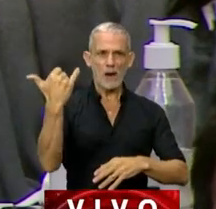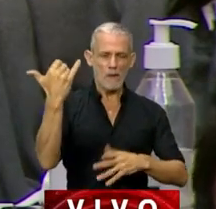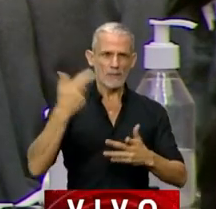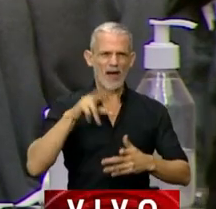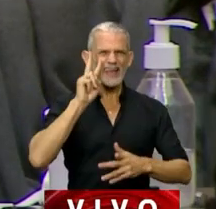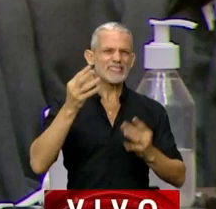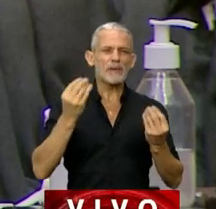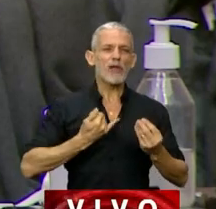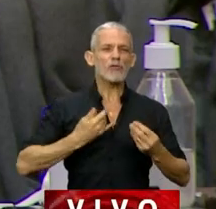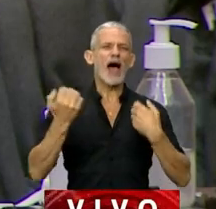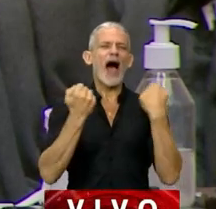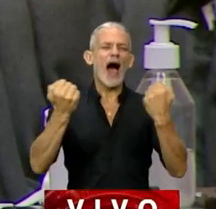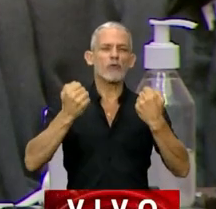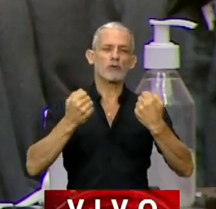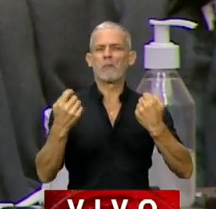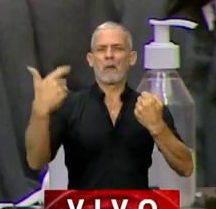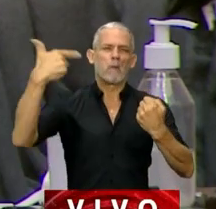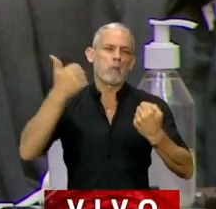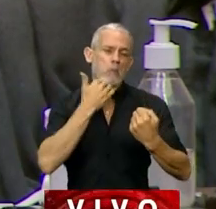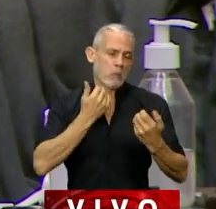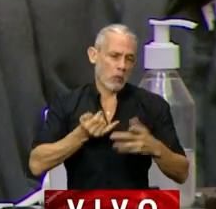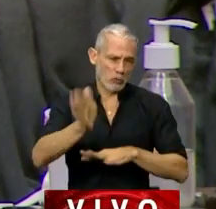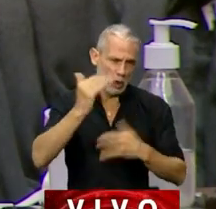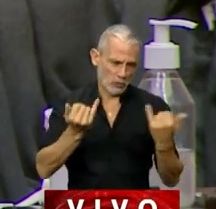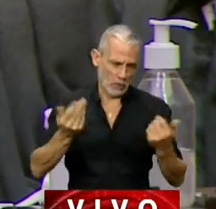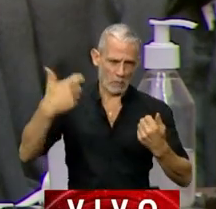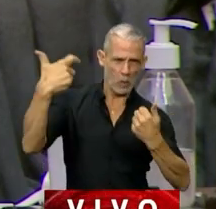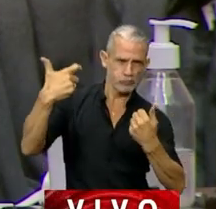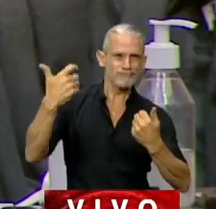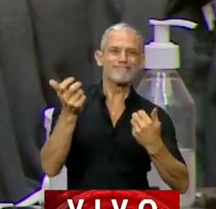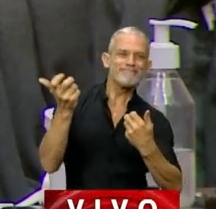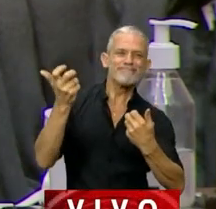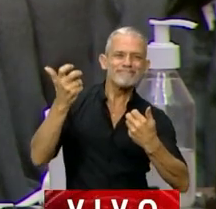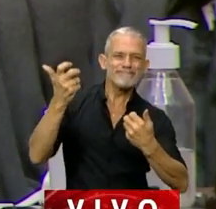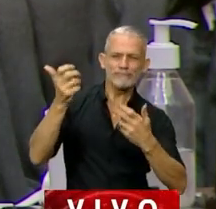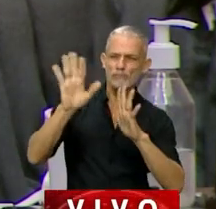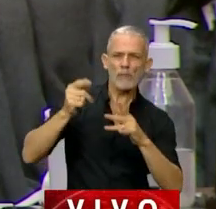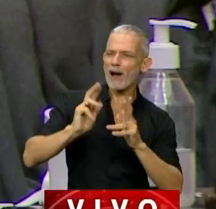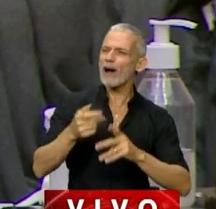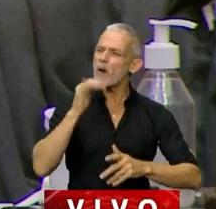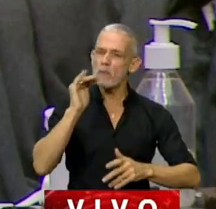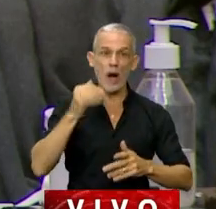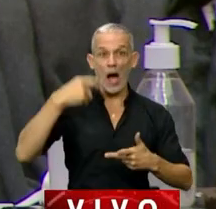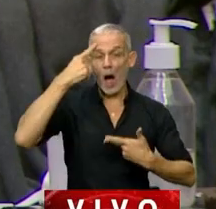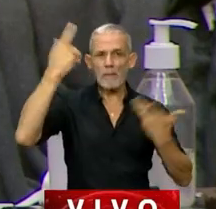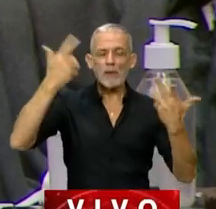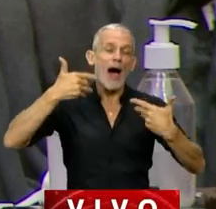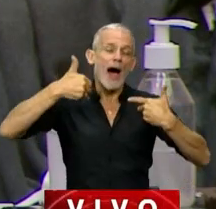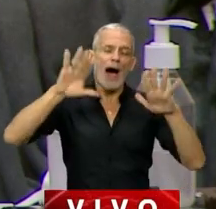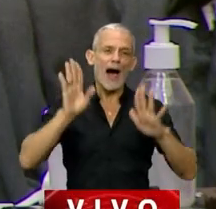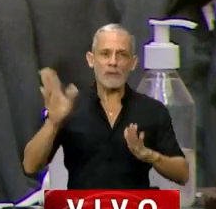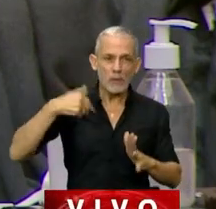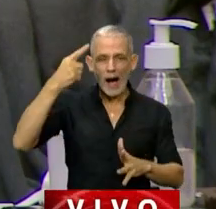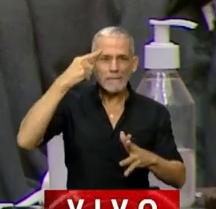se veía que estaba en un vehículo yendo no sabemos a dónde, y uno piensa quizá que tuvo un exabrupto, que